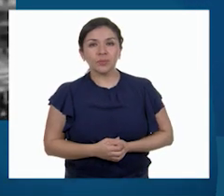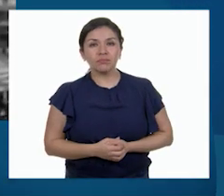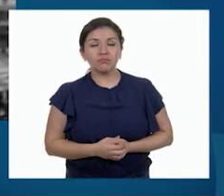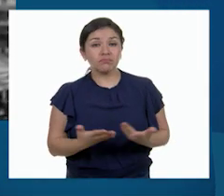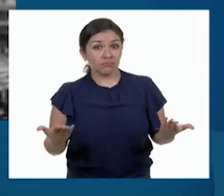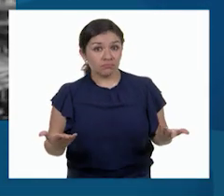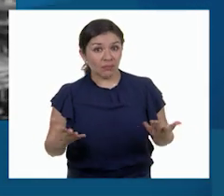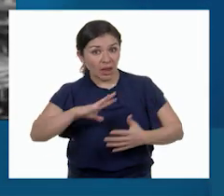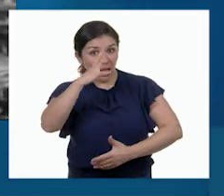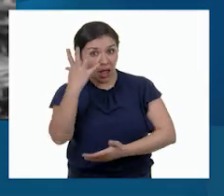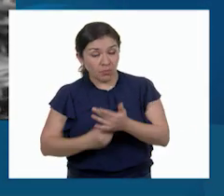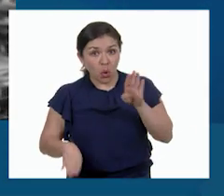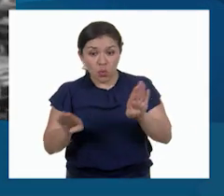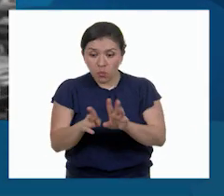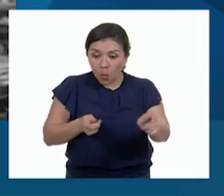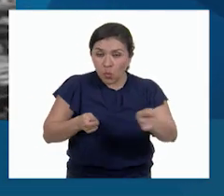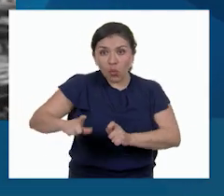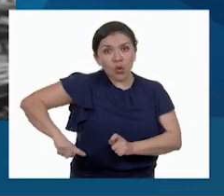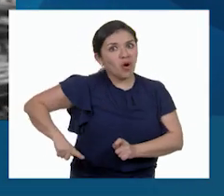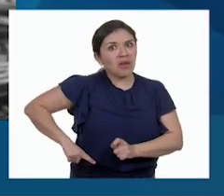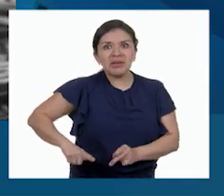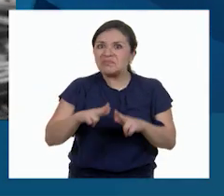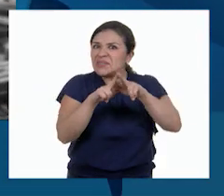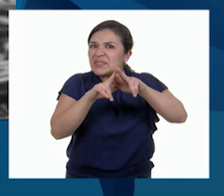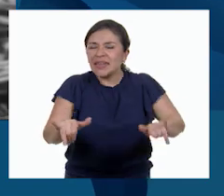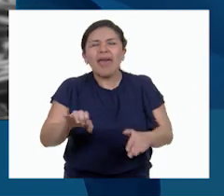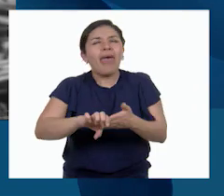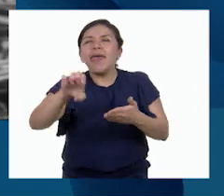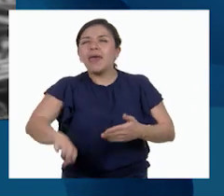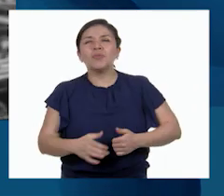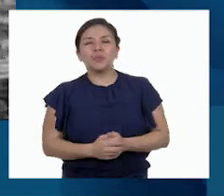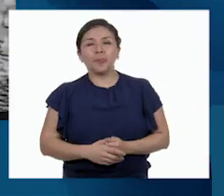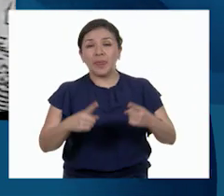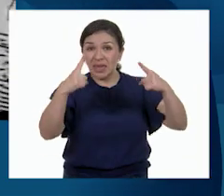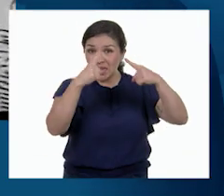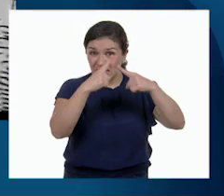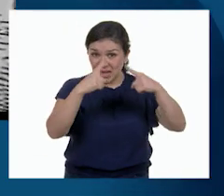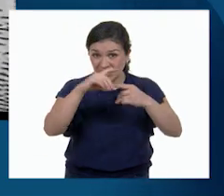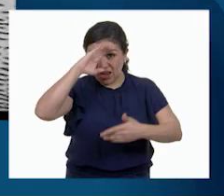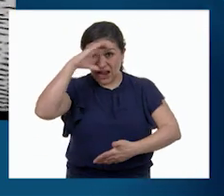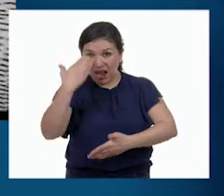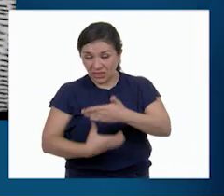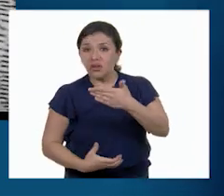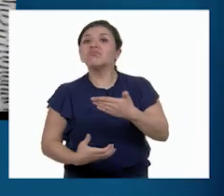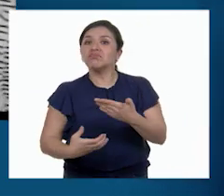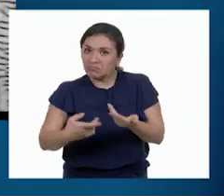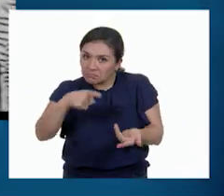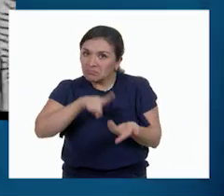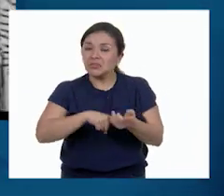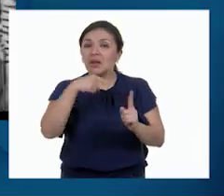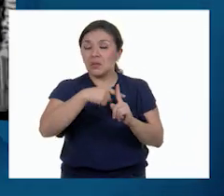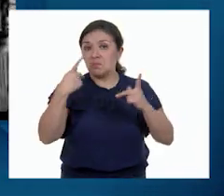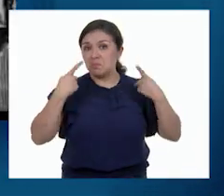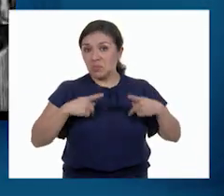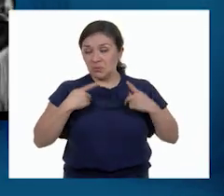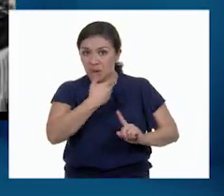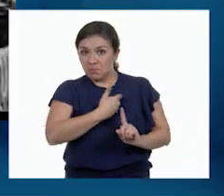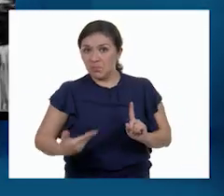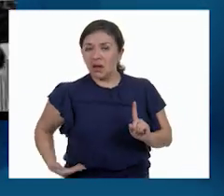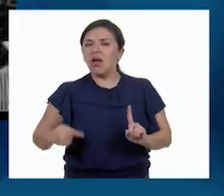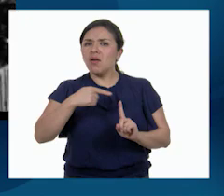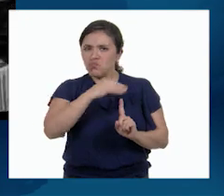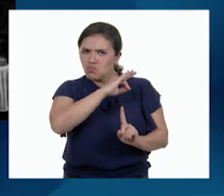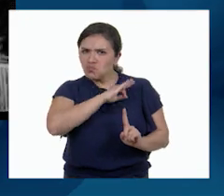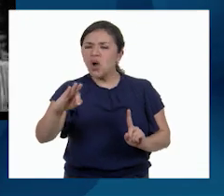Nada escapó al control del gobierno. Por ejemplo, la Iglesia Católica encontró en el dictador a un presidente que le